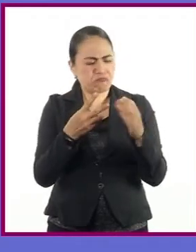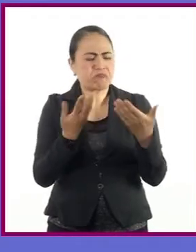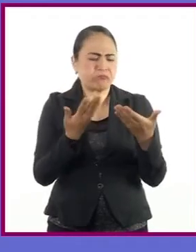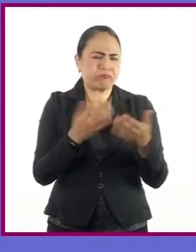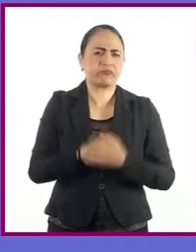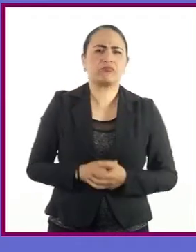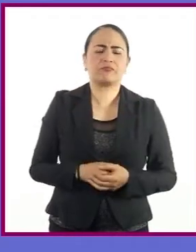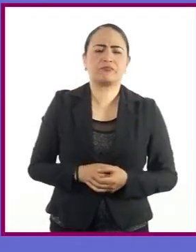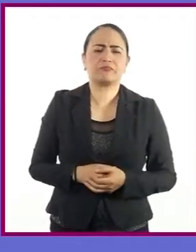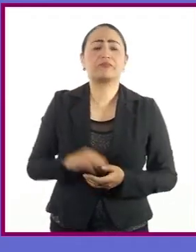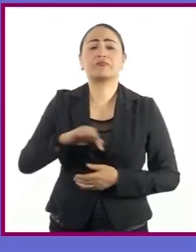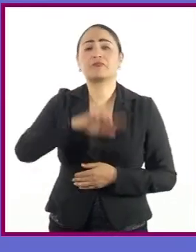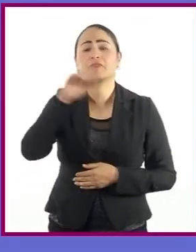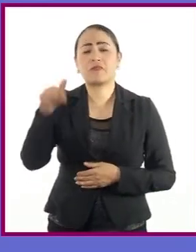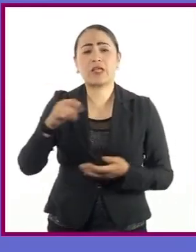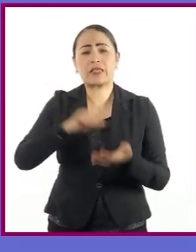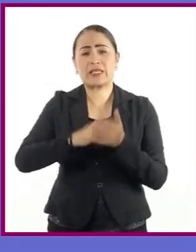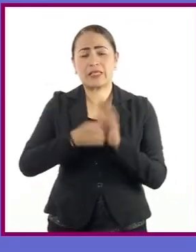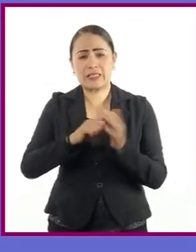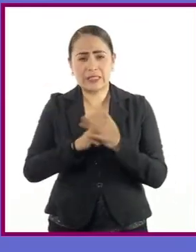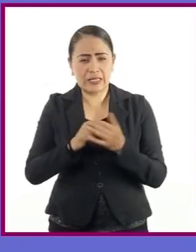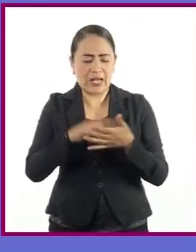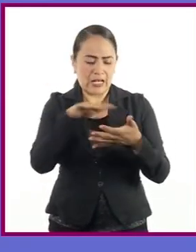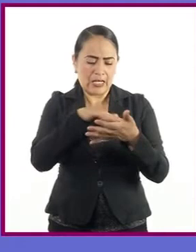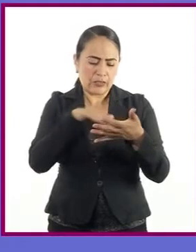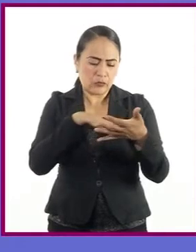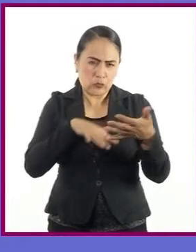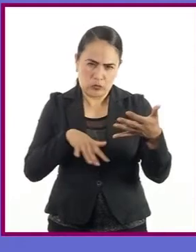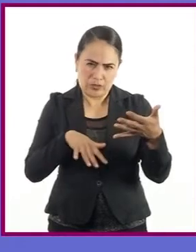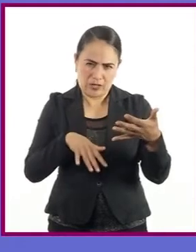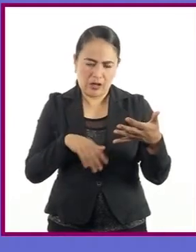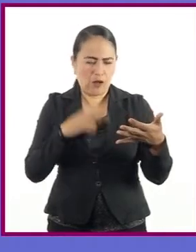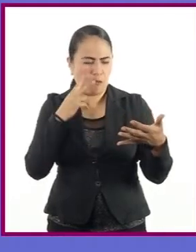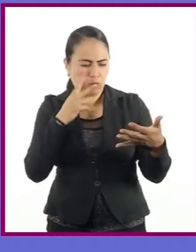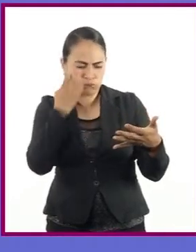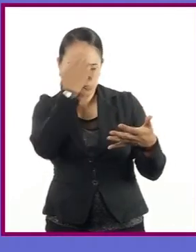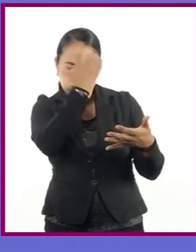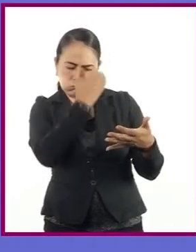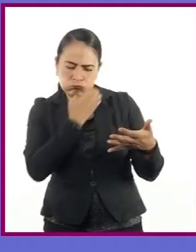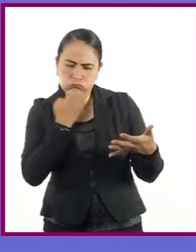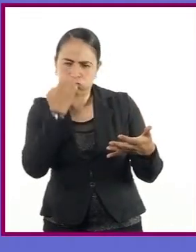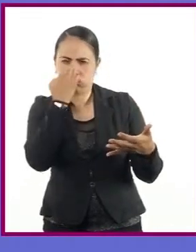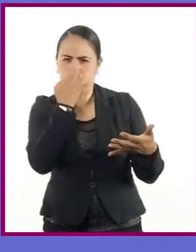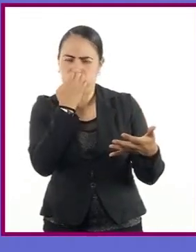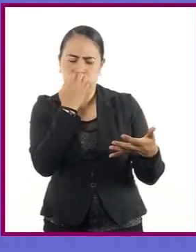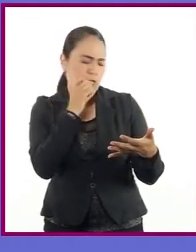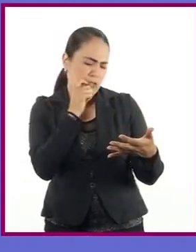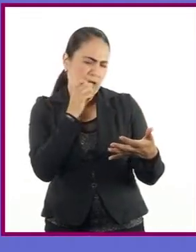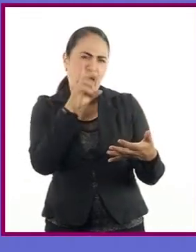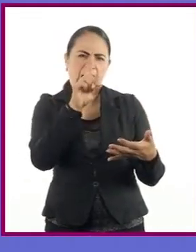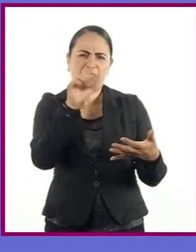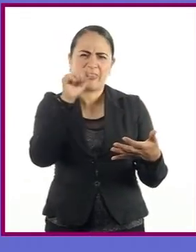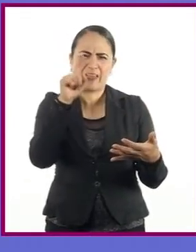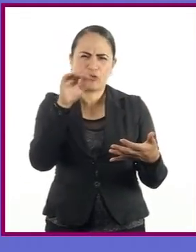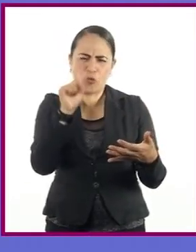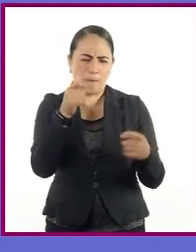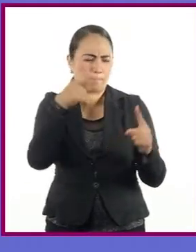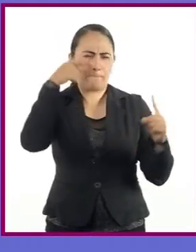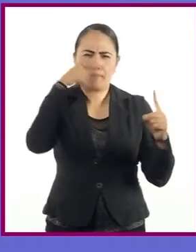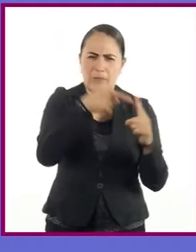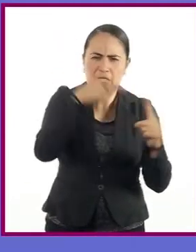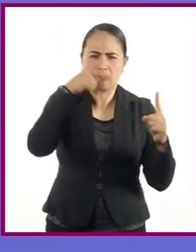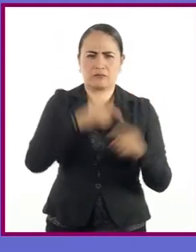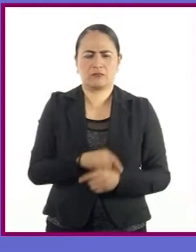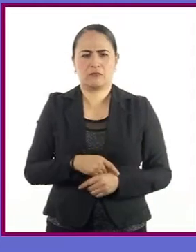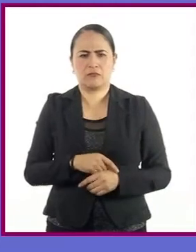le agregamos la técnica de la lectura de exploración, que como ya vimos nos sirve para identificar un dato preciso, es decir, podemos